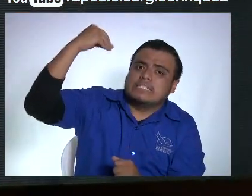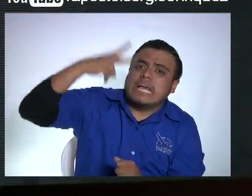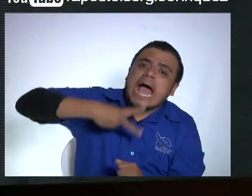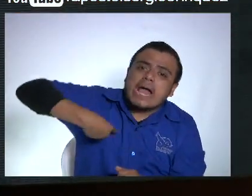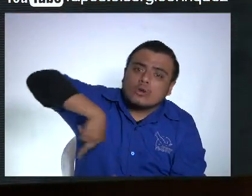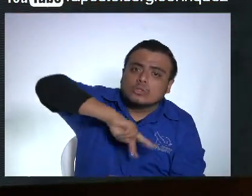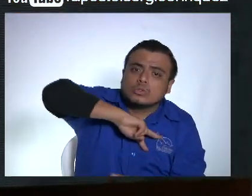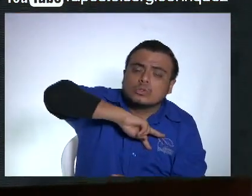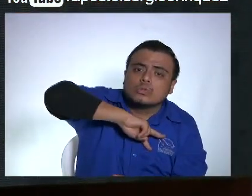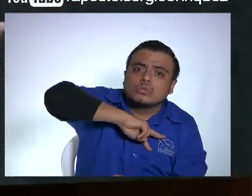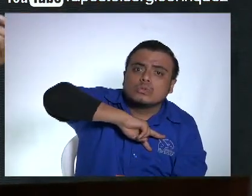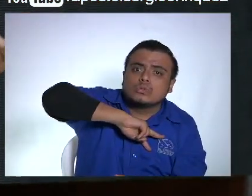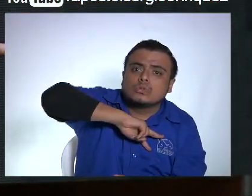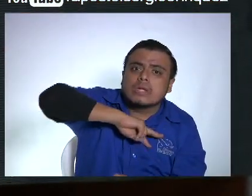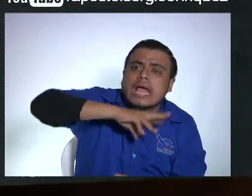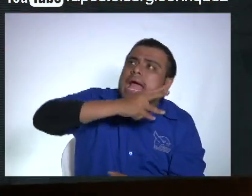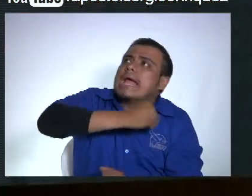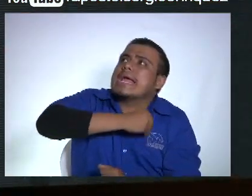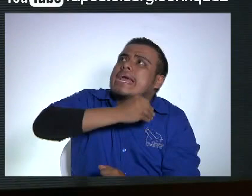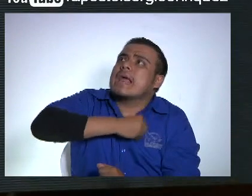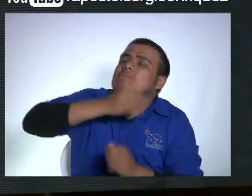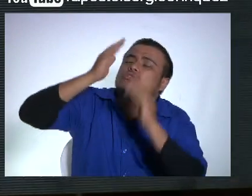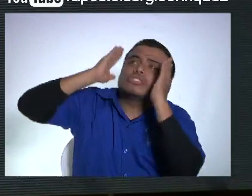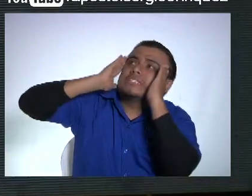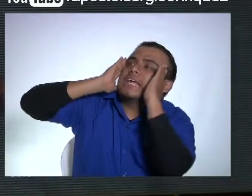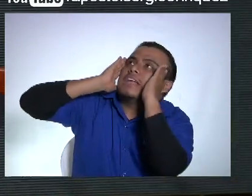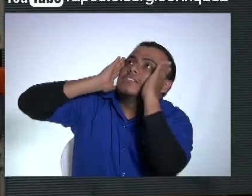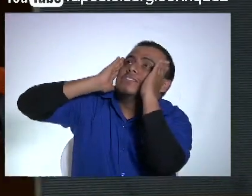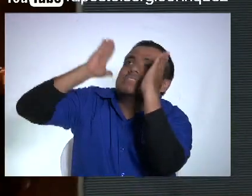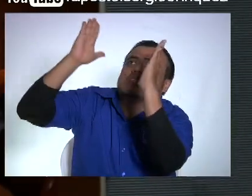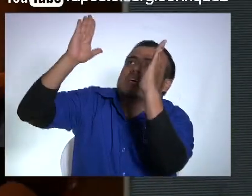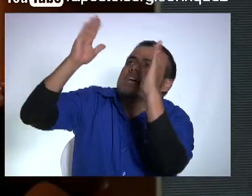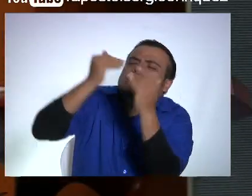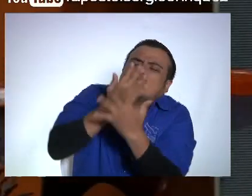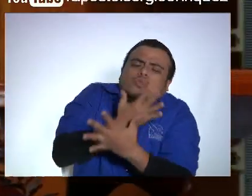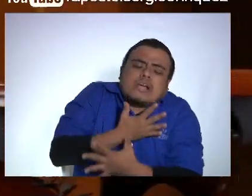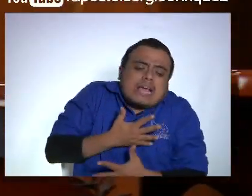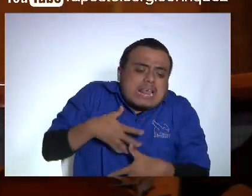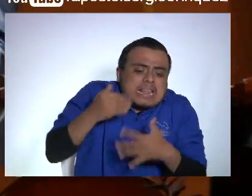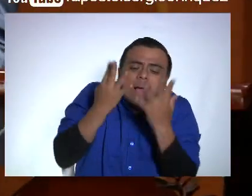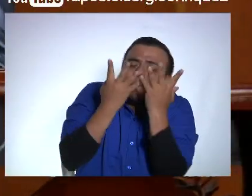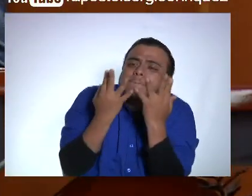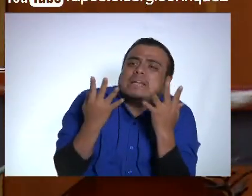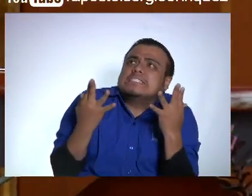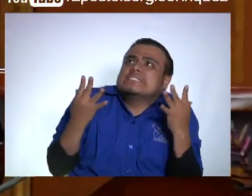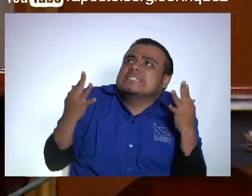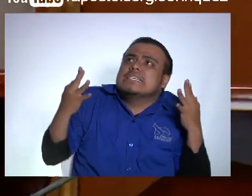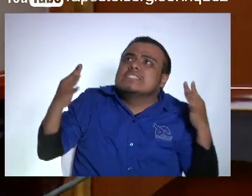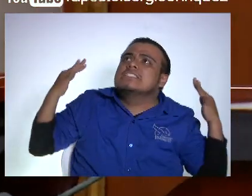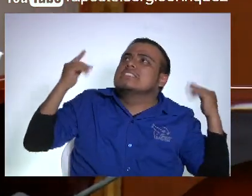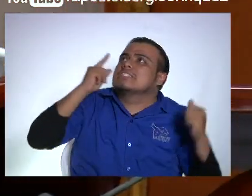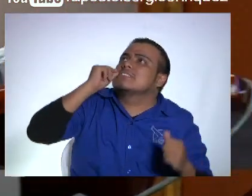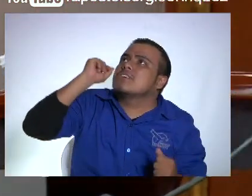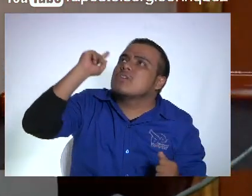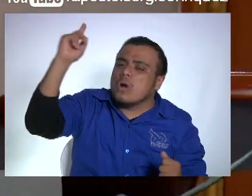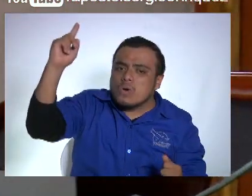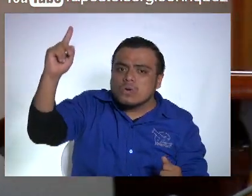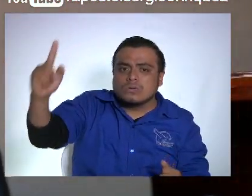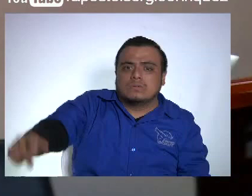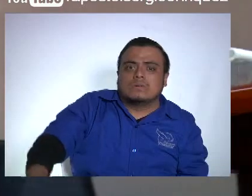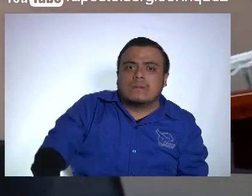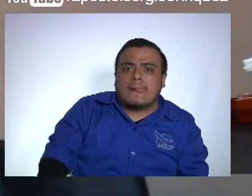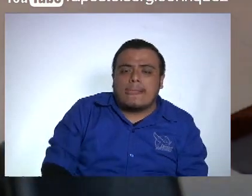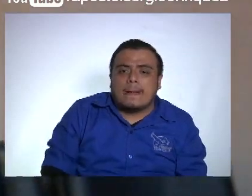favor. Queremos escuchar tu dulce y tierna voz a nuestro oído en esta noche, Señor